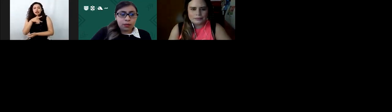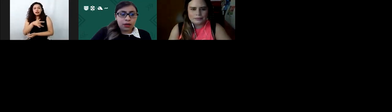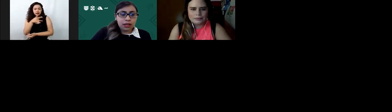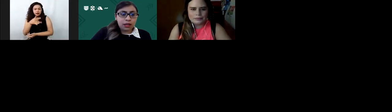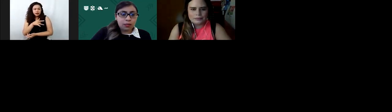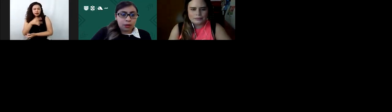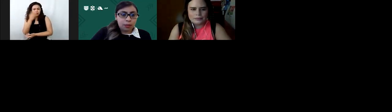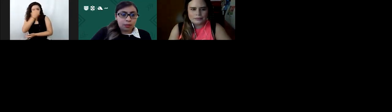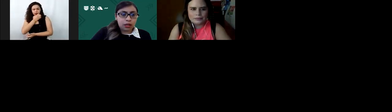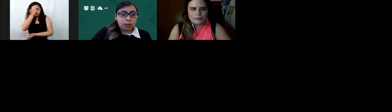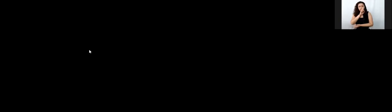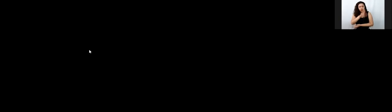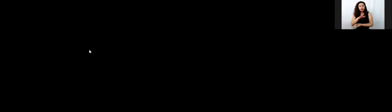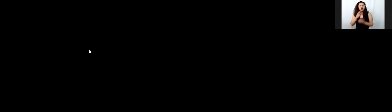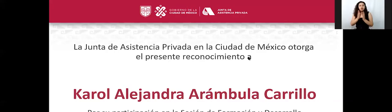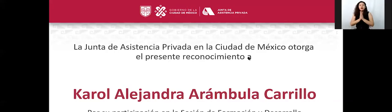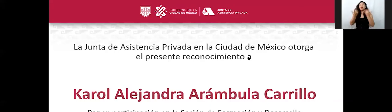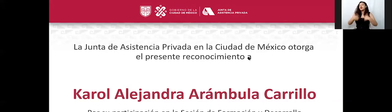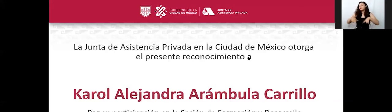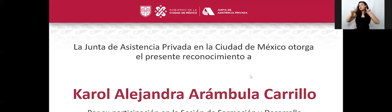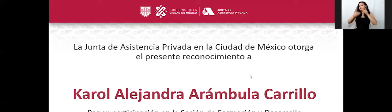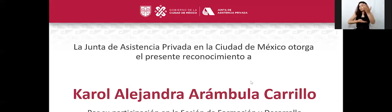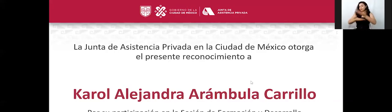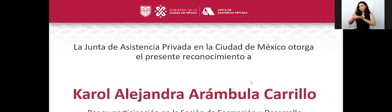evaluación, por favor, y me voy a permitir compartir la pantalla.